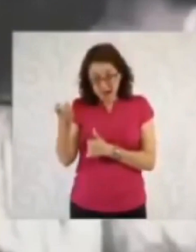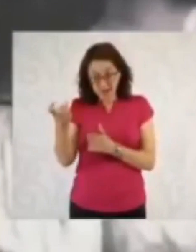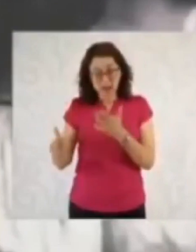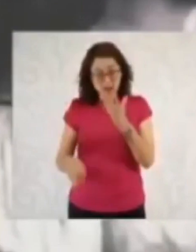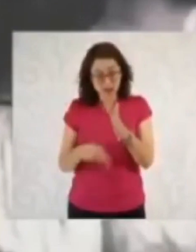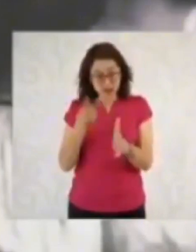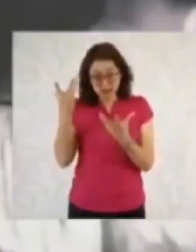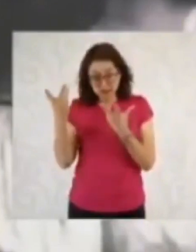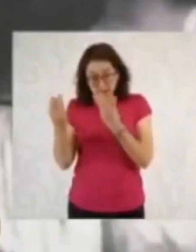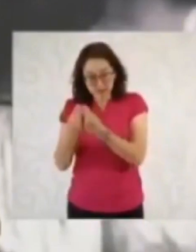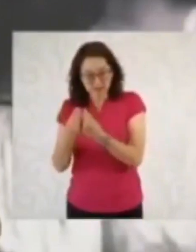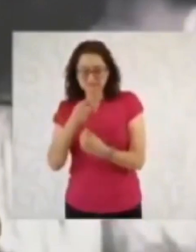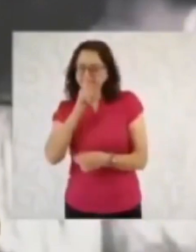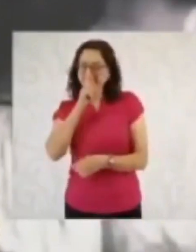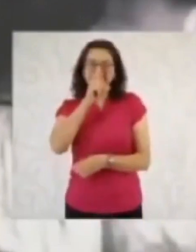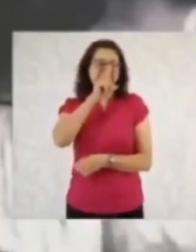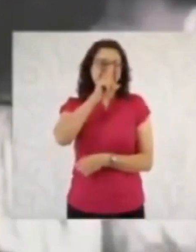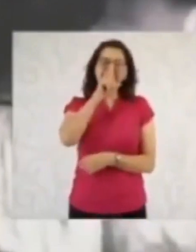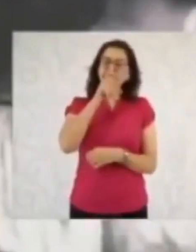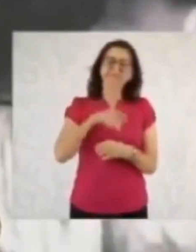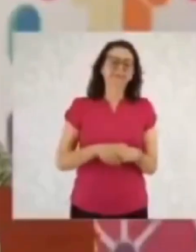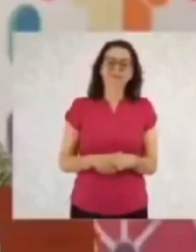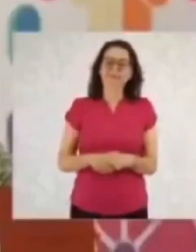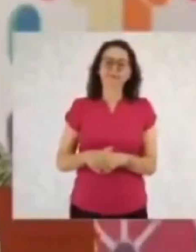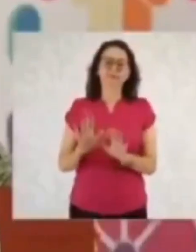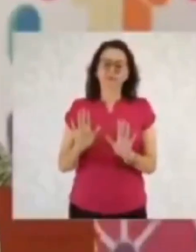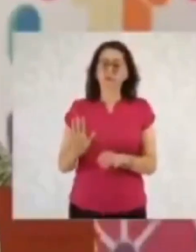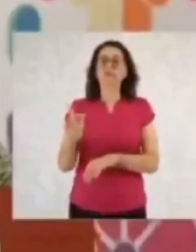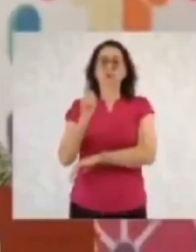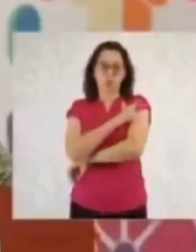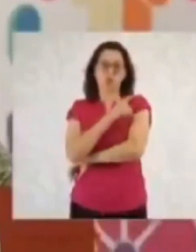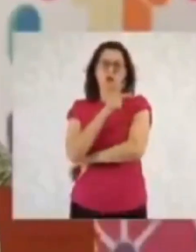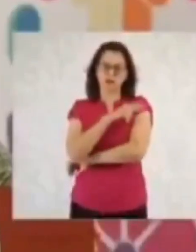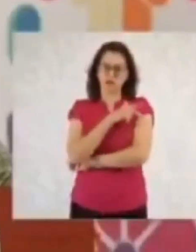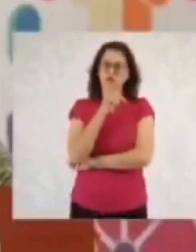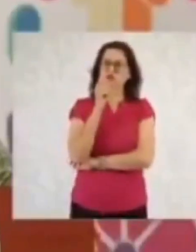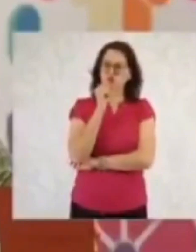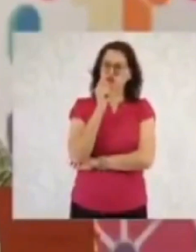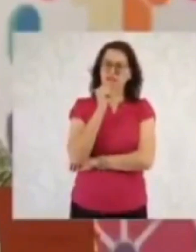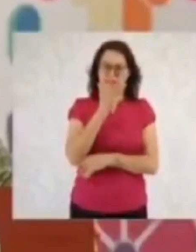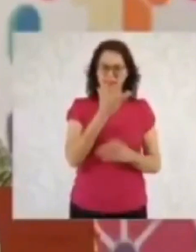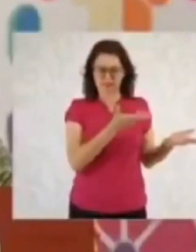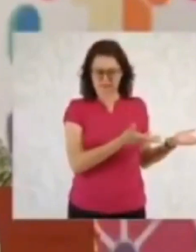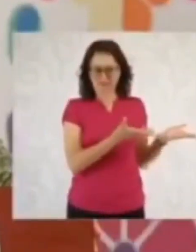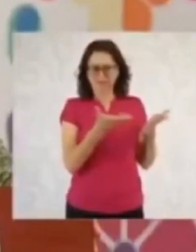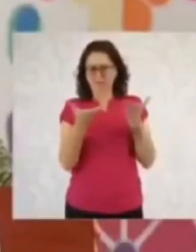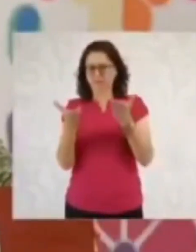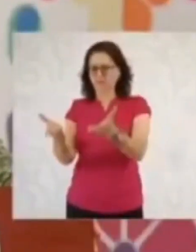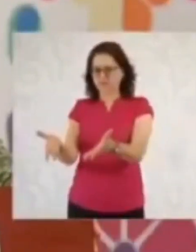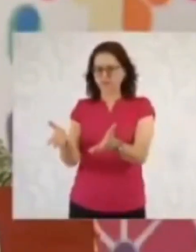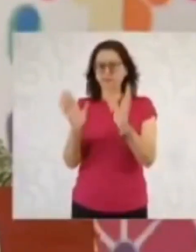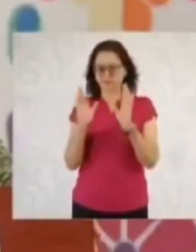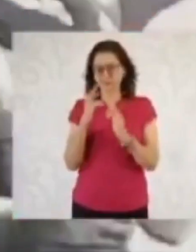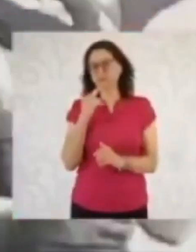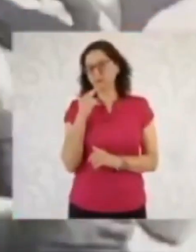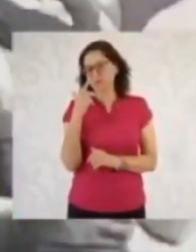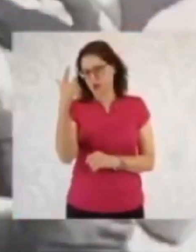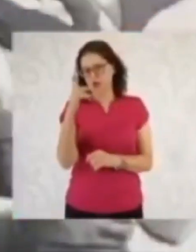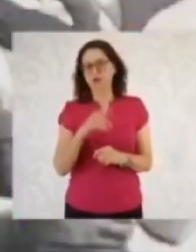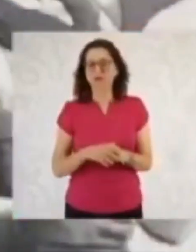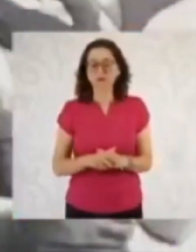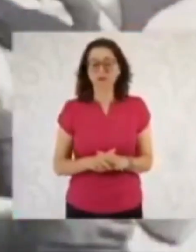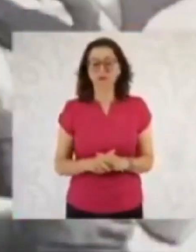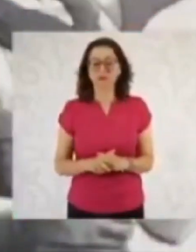de actividades. Para eso está la Guardia Nacional, forma parte de este gran proyecto en materia de seguridad